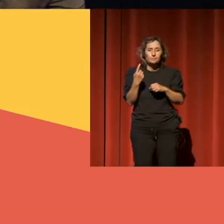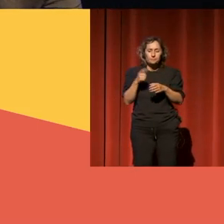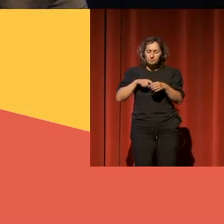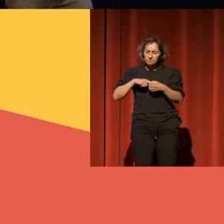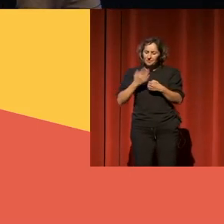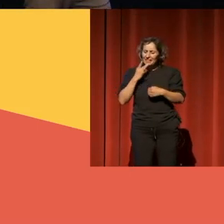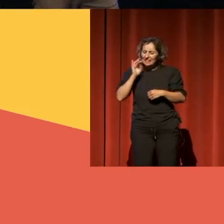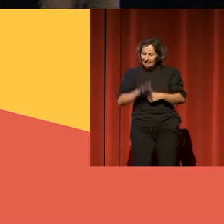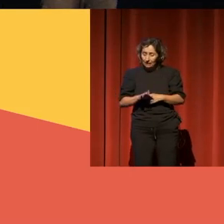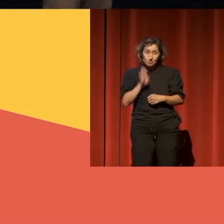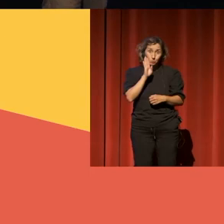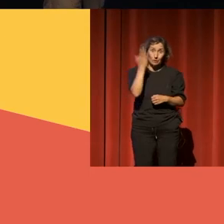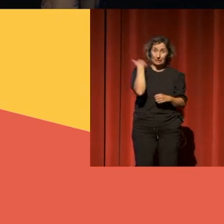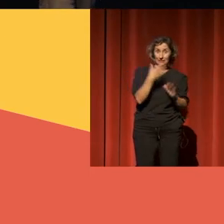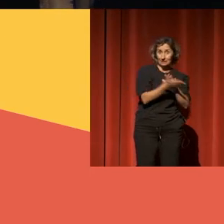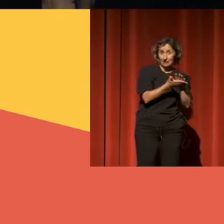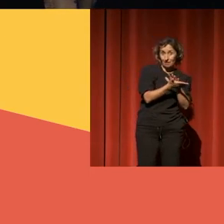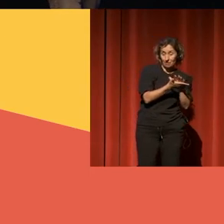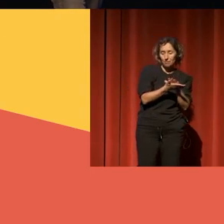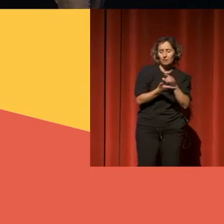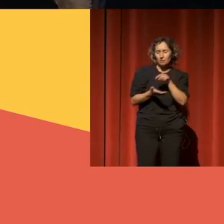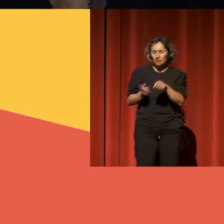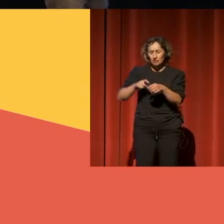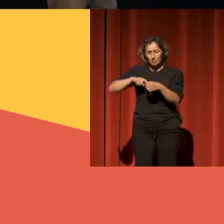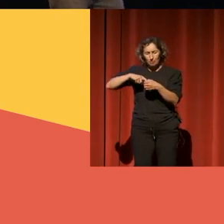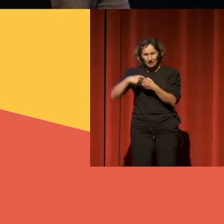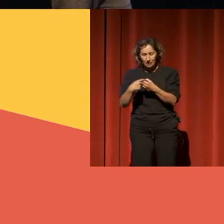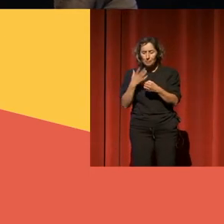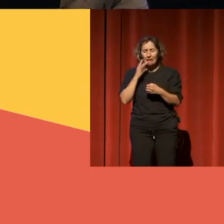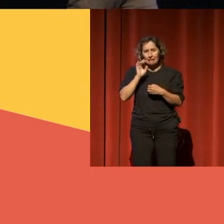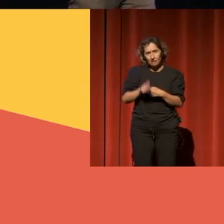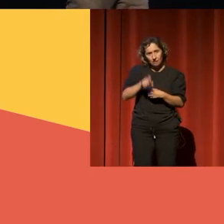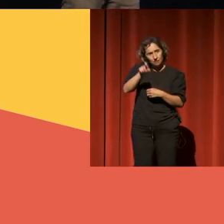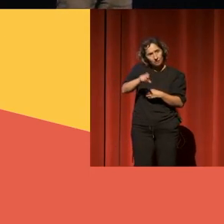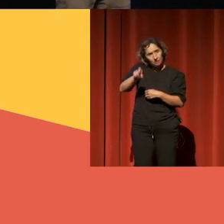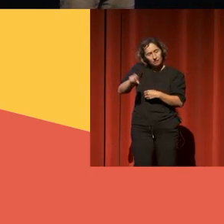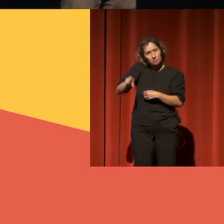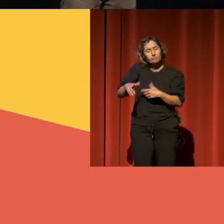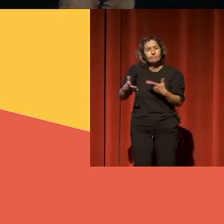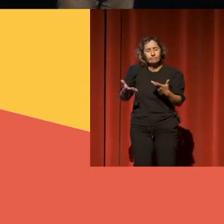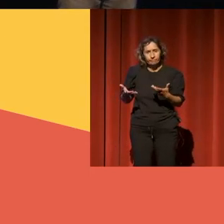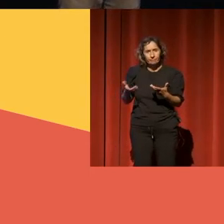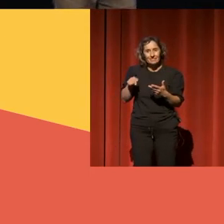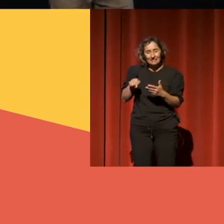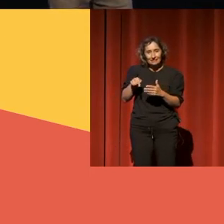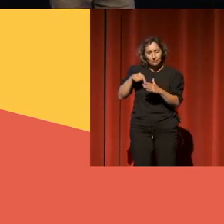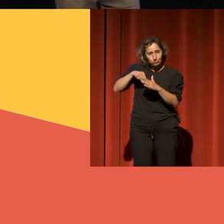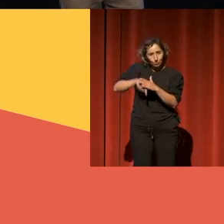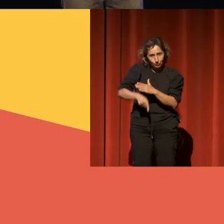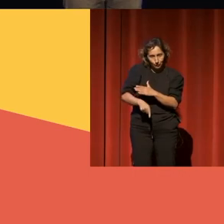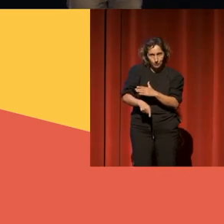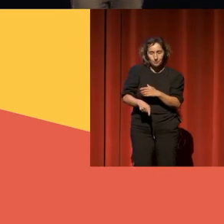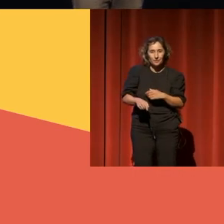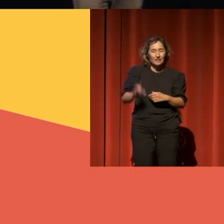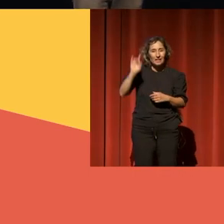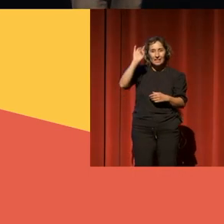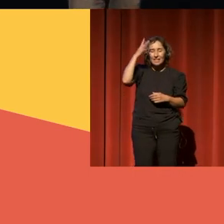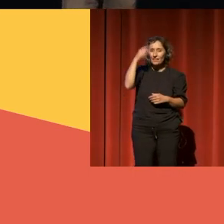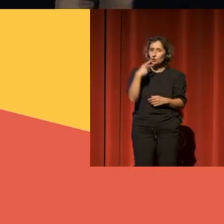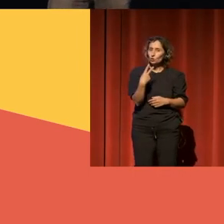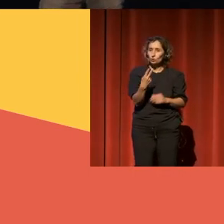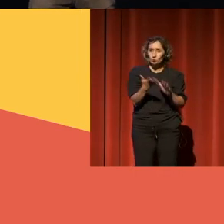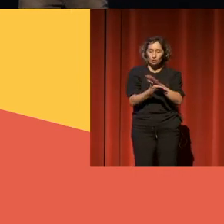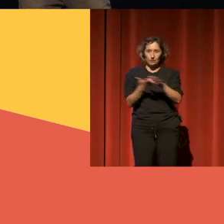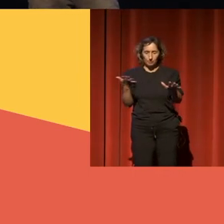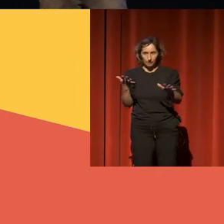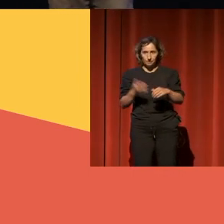participa que decía al principio no sobre particip diversidad y desigualdad e dos ideas muy rápidas es muy